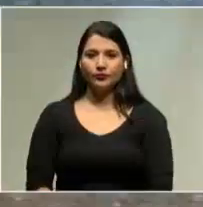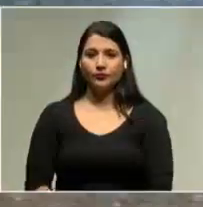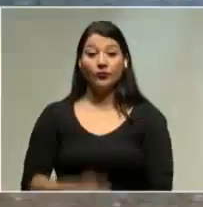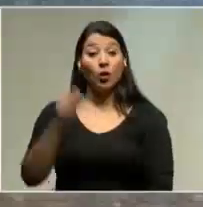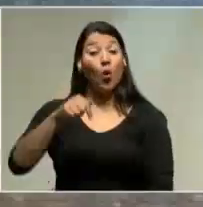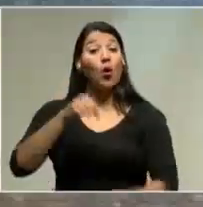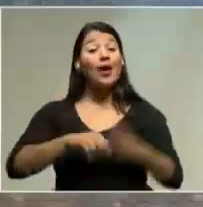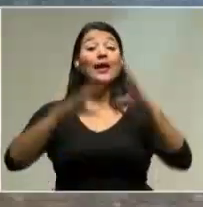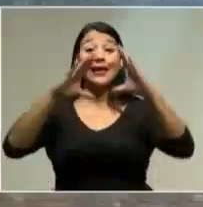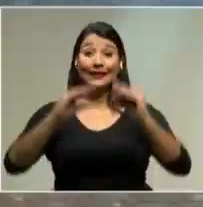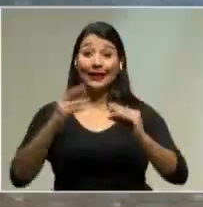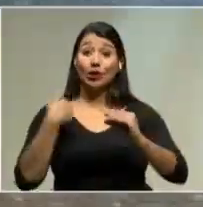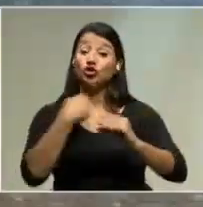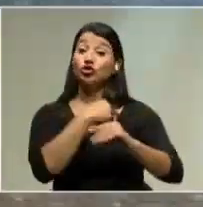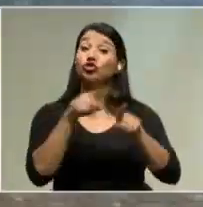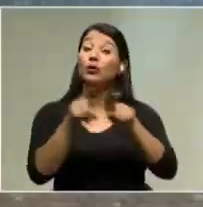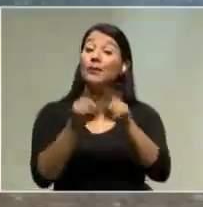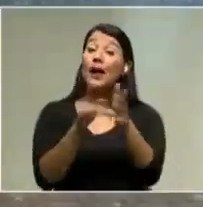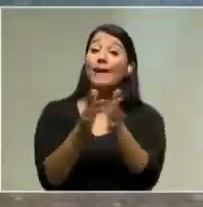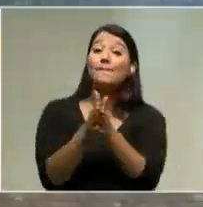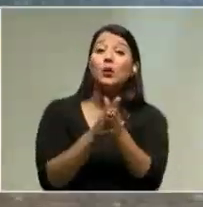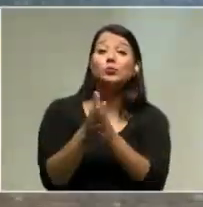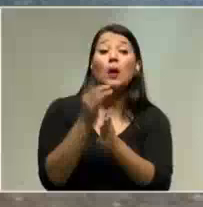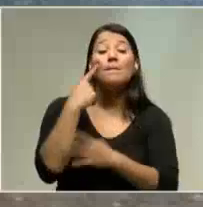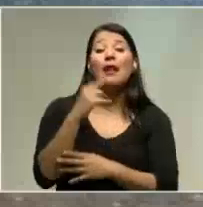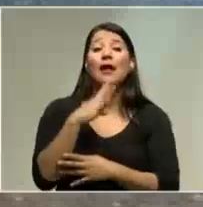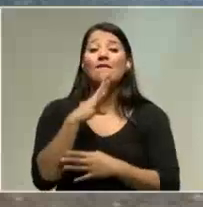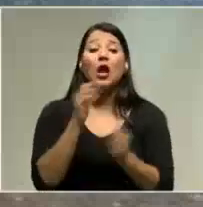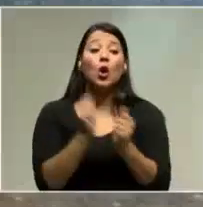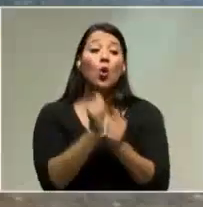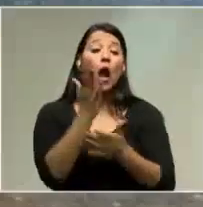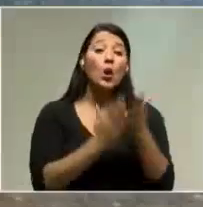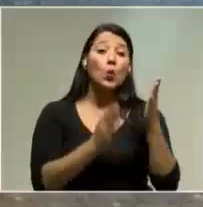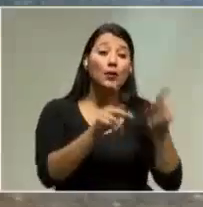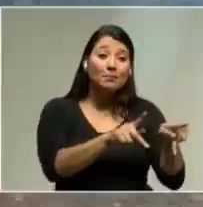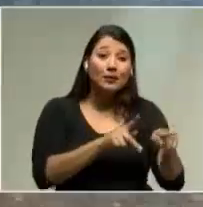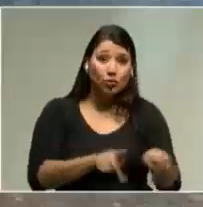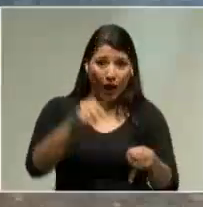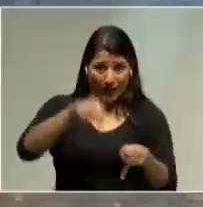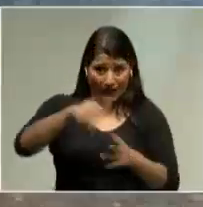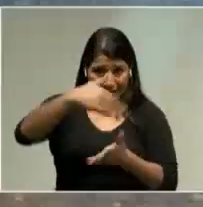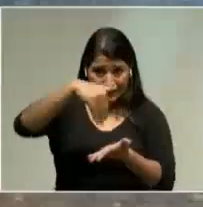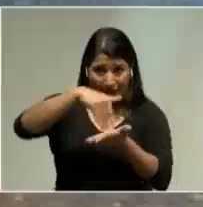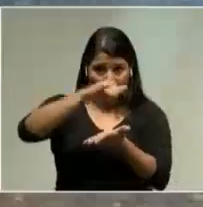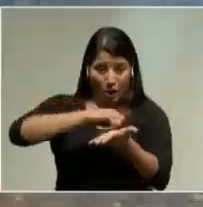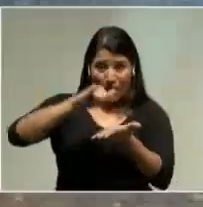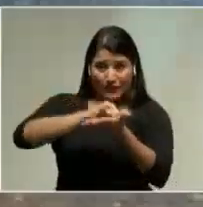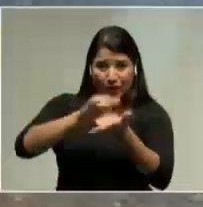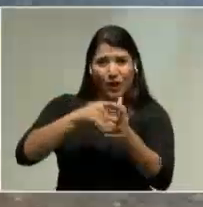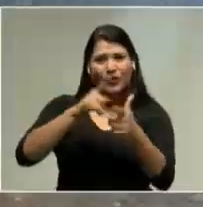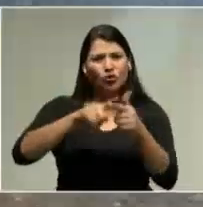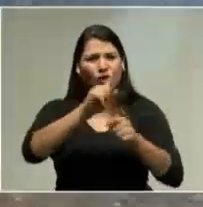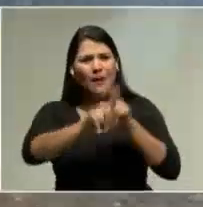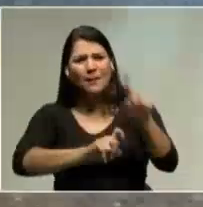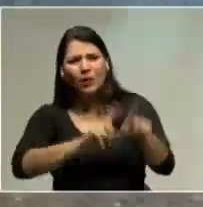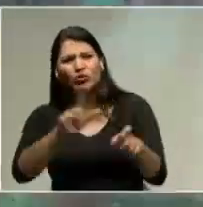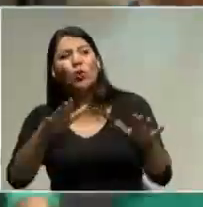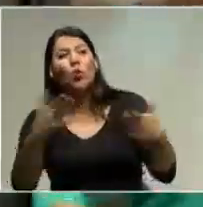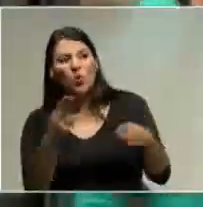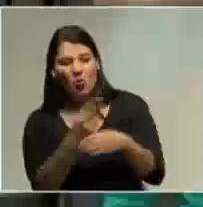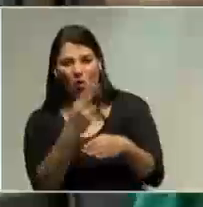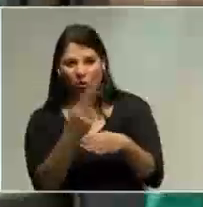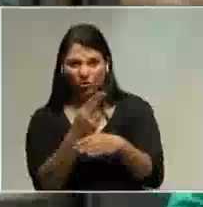Esta tarde también aprovechamos para conversar con algunas personas acá en Avenida Central y les preguntamos en qué van a invertir